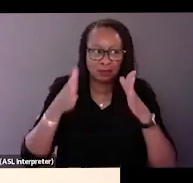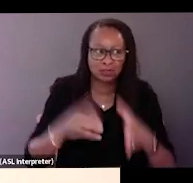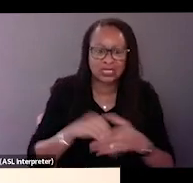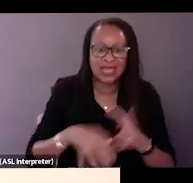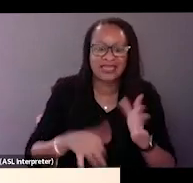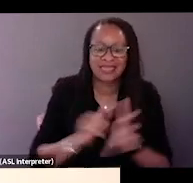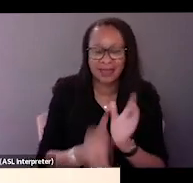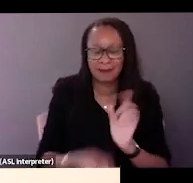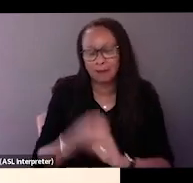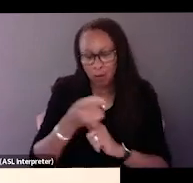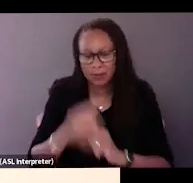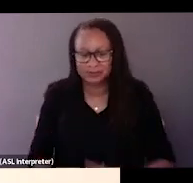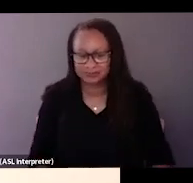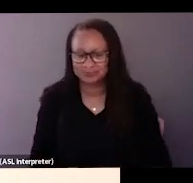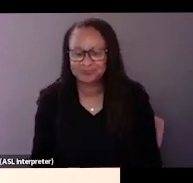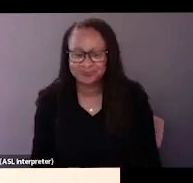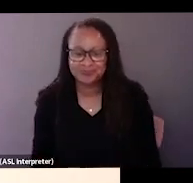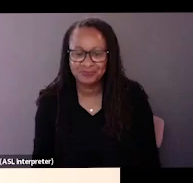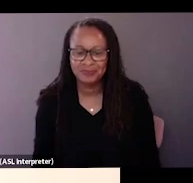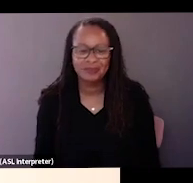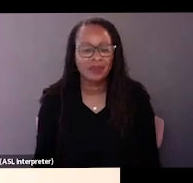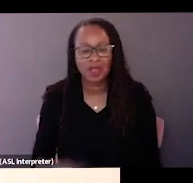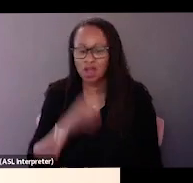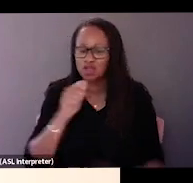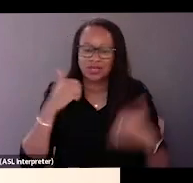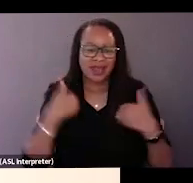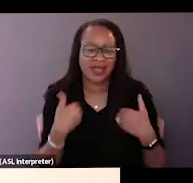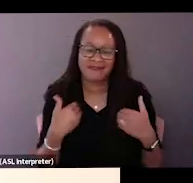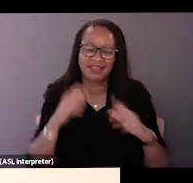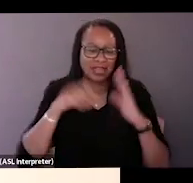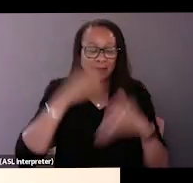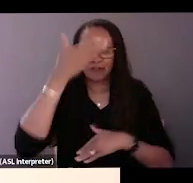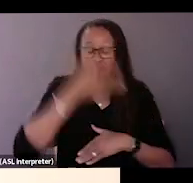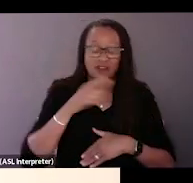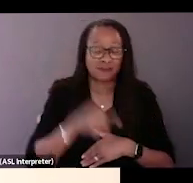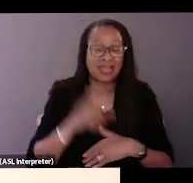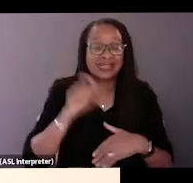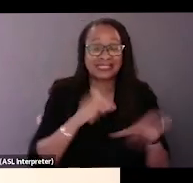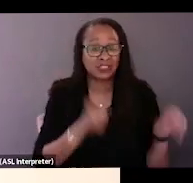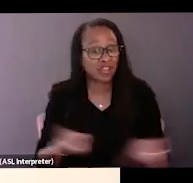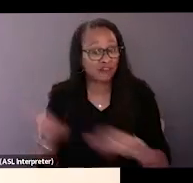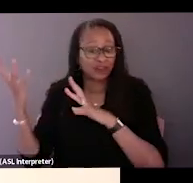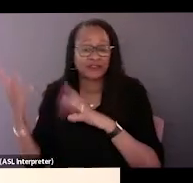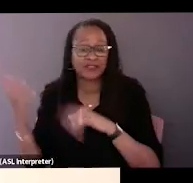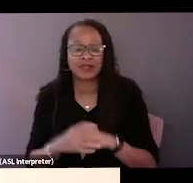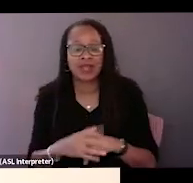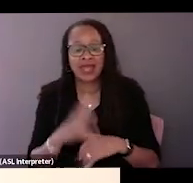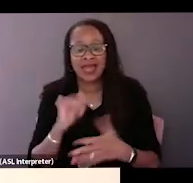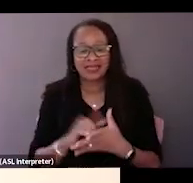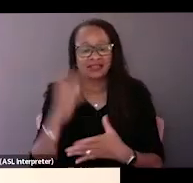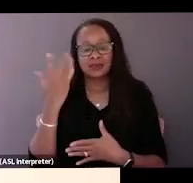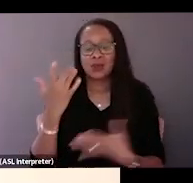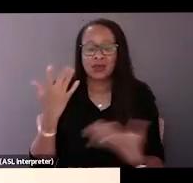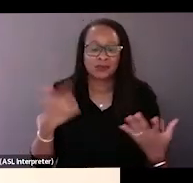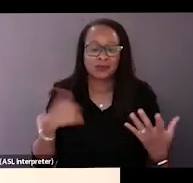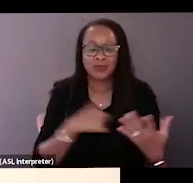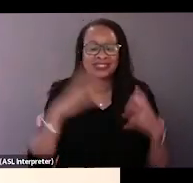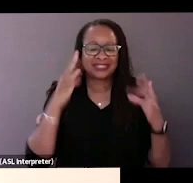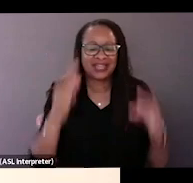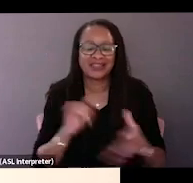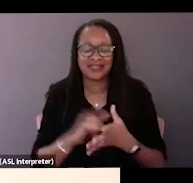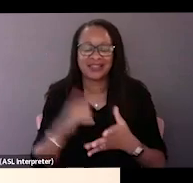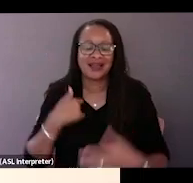por esto también fue que decidimos que tenía que estar. La editora también se dio